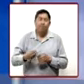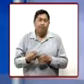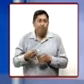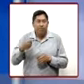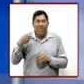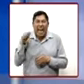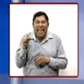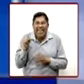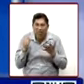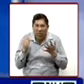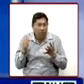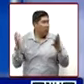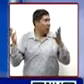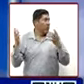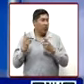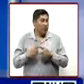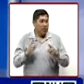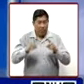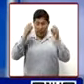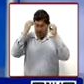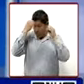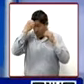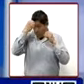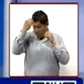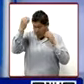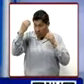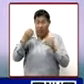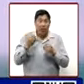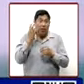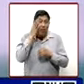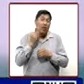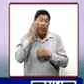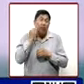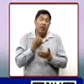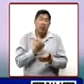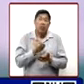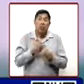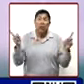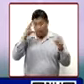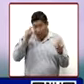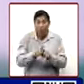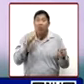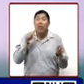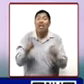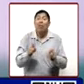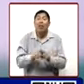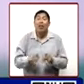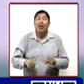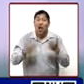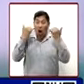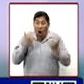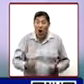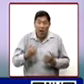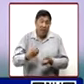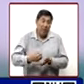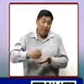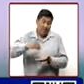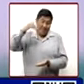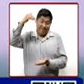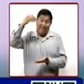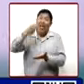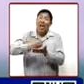polémica y reacciones en diferentes actores económicos del país. Pero hermanas, hermanos, hoy no tenemos la plata que teníamos